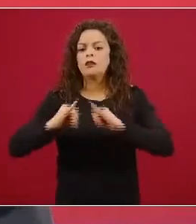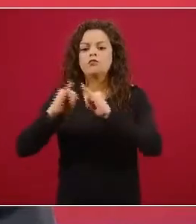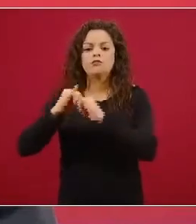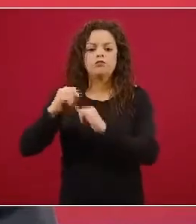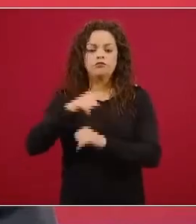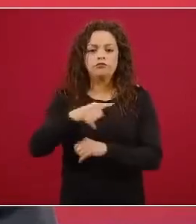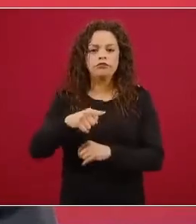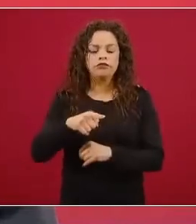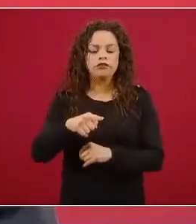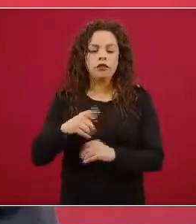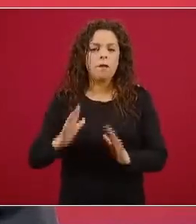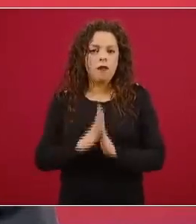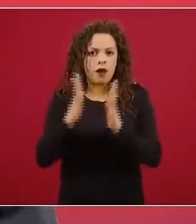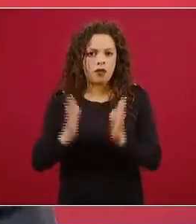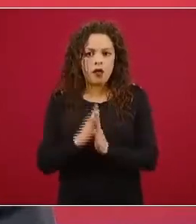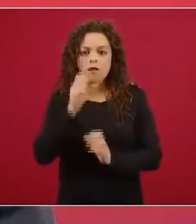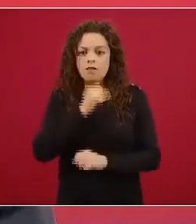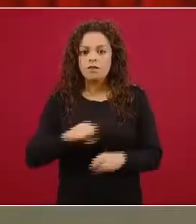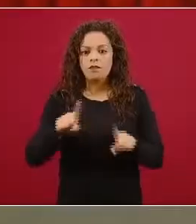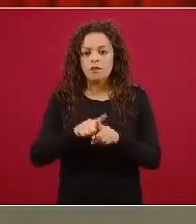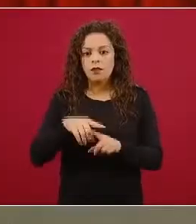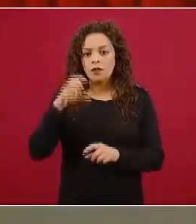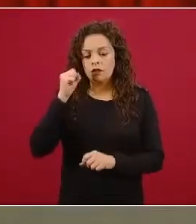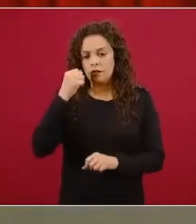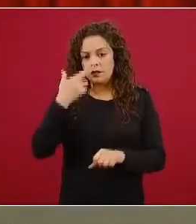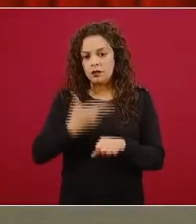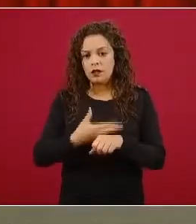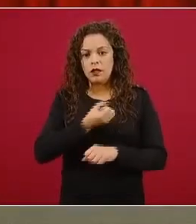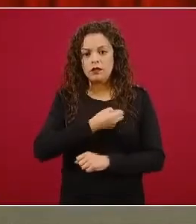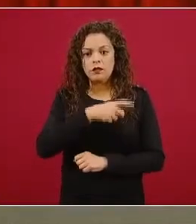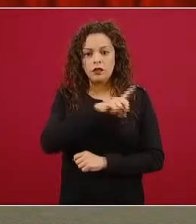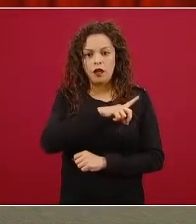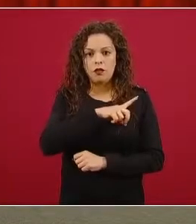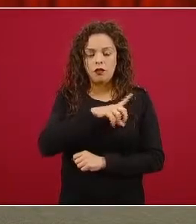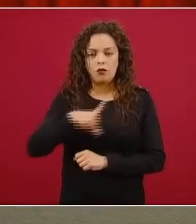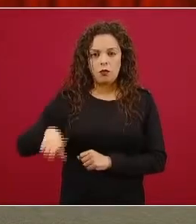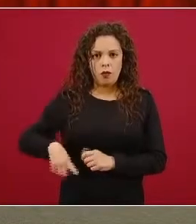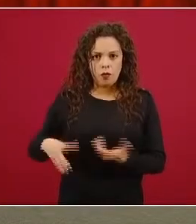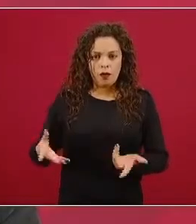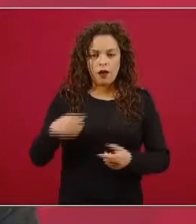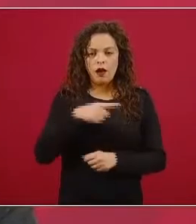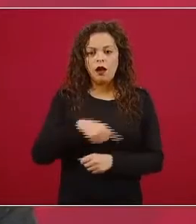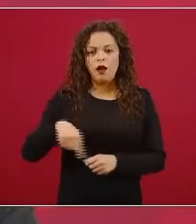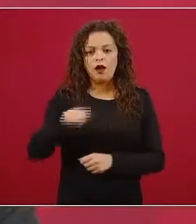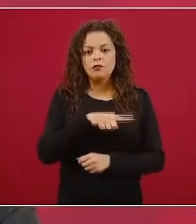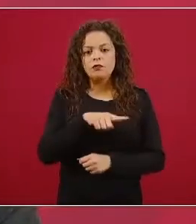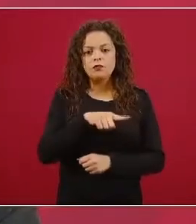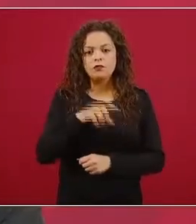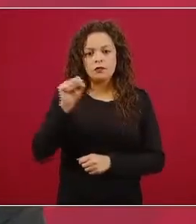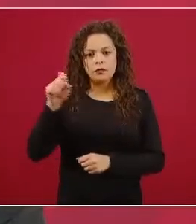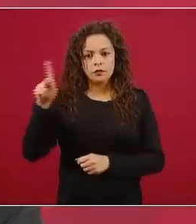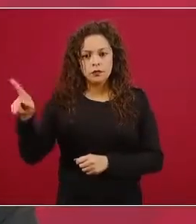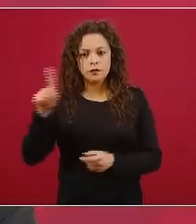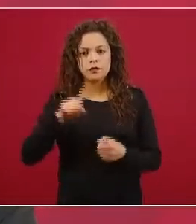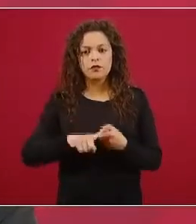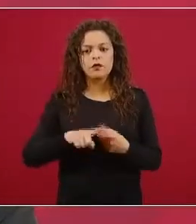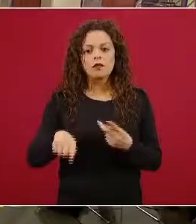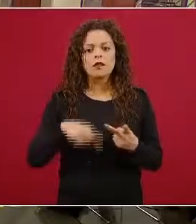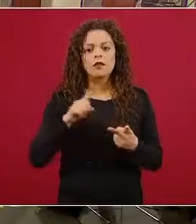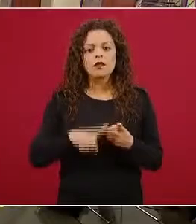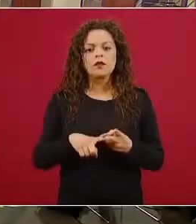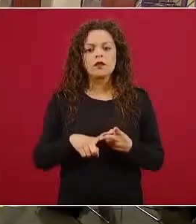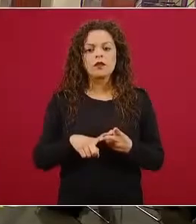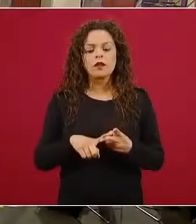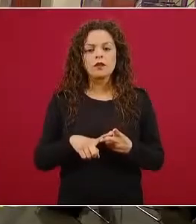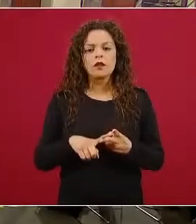la Secretaría de Educación Pública, en especial Educación Superior. Participa la Subsecretaría de Educación Superior, el